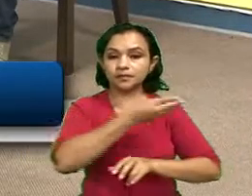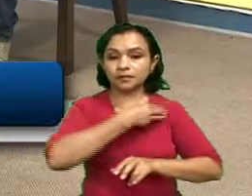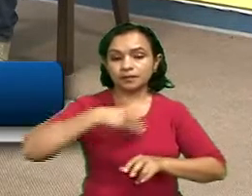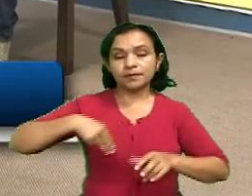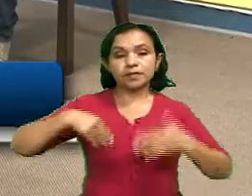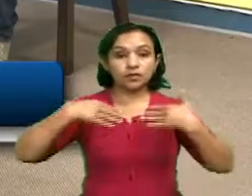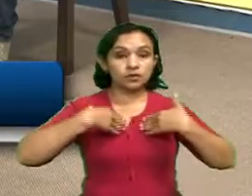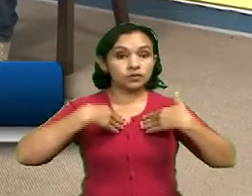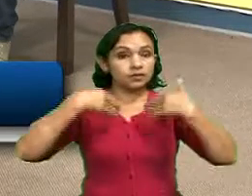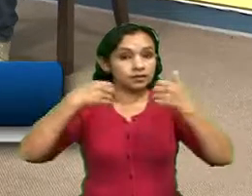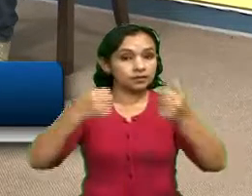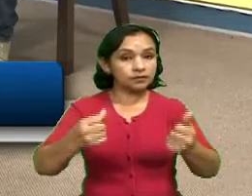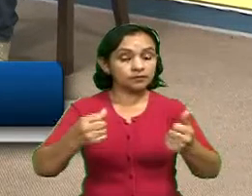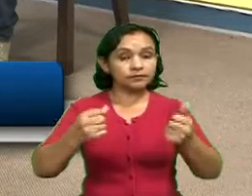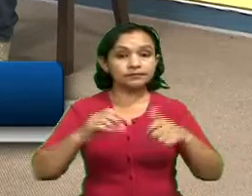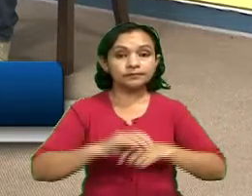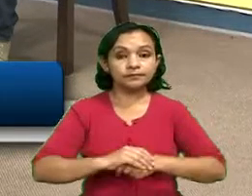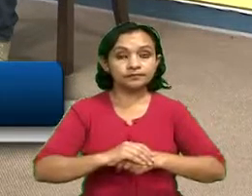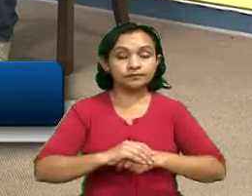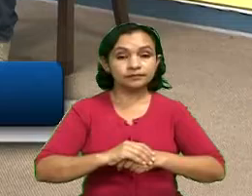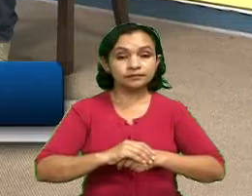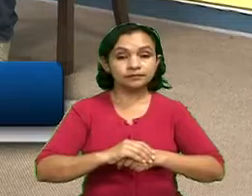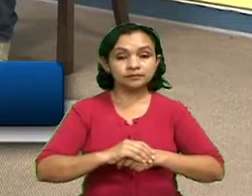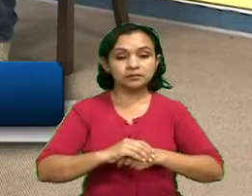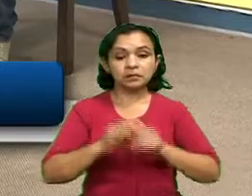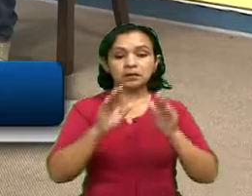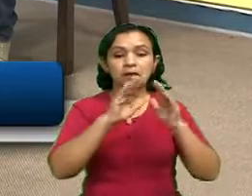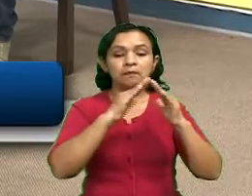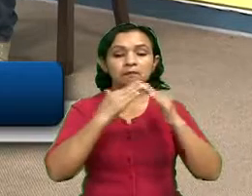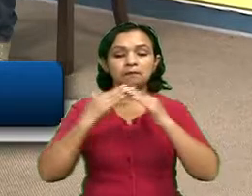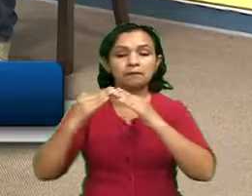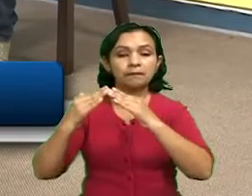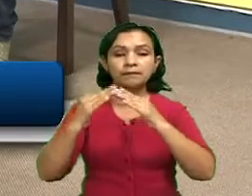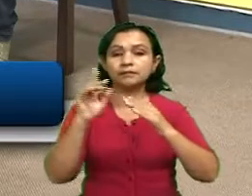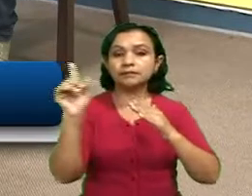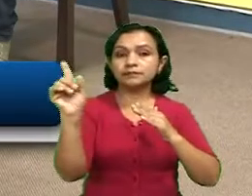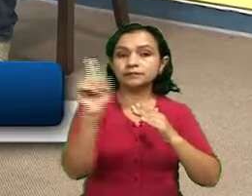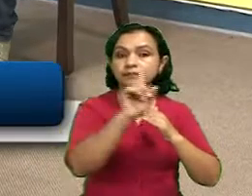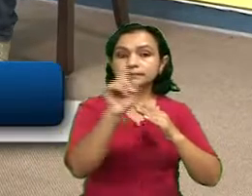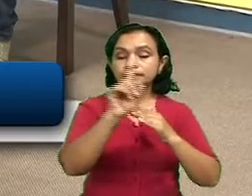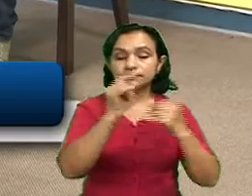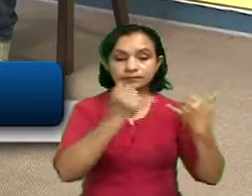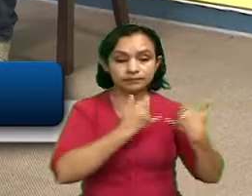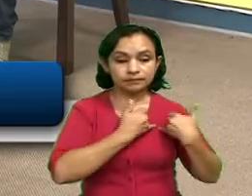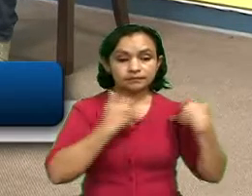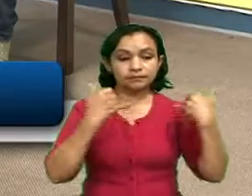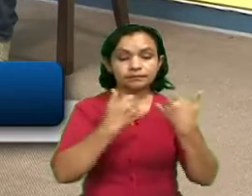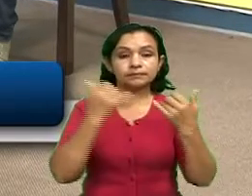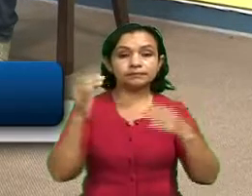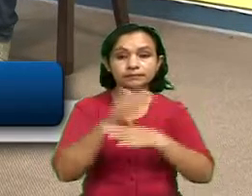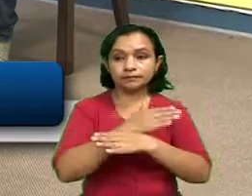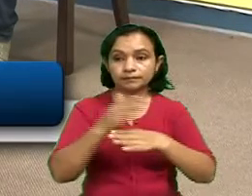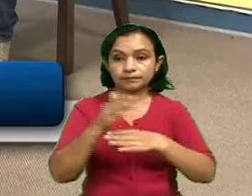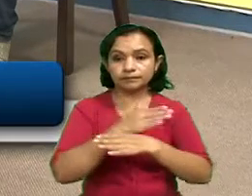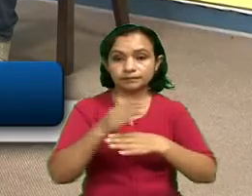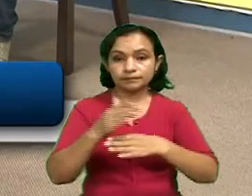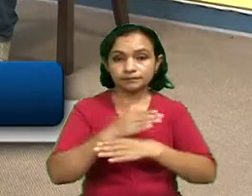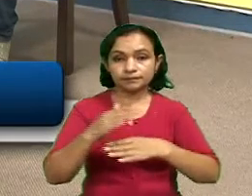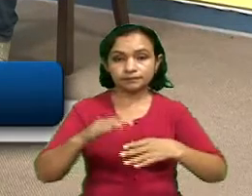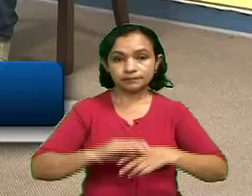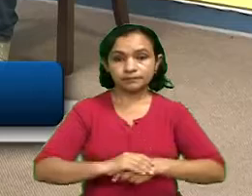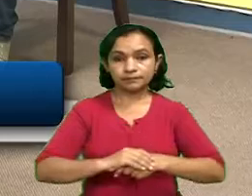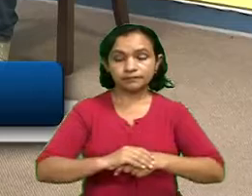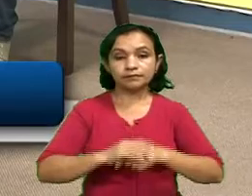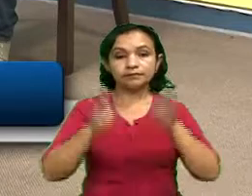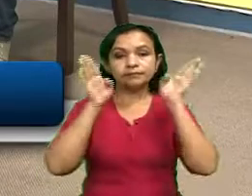En el Ministerio de Salud nosotros no solamente nos quedamos en el barrio, sino también nos vamos a diferentes instituciones e incluso